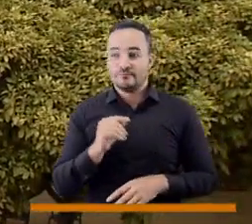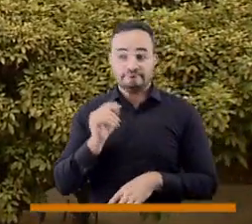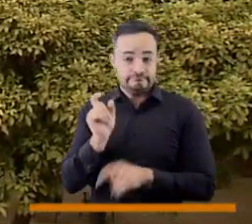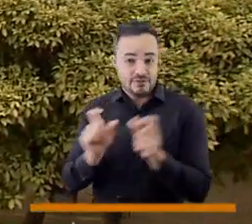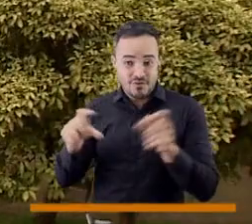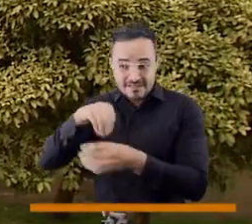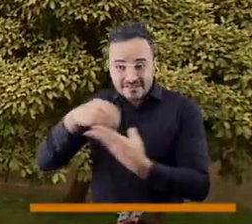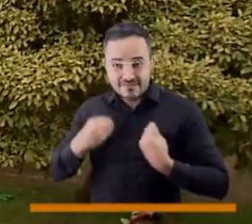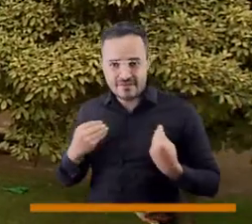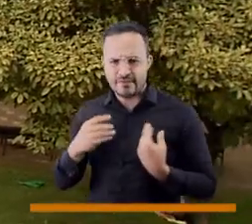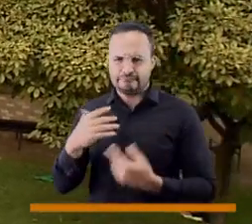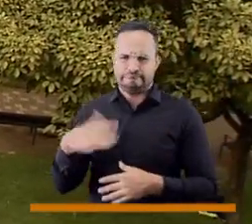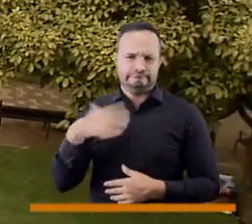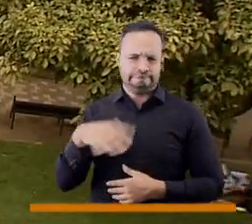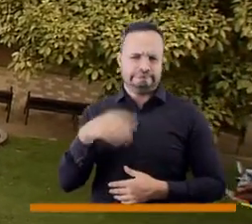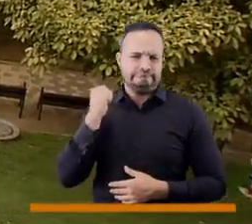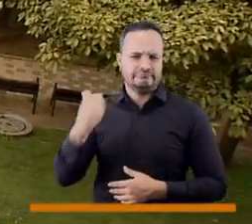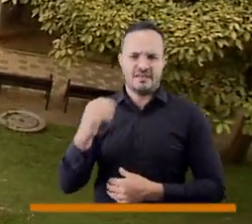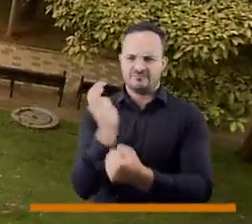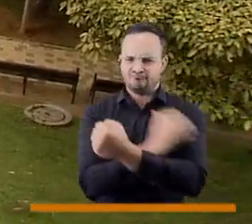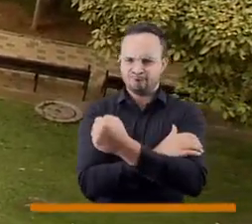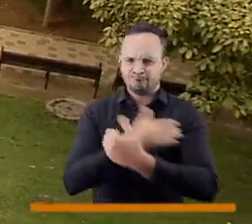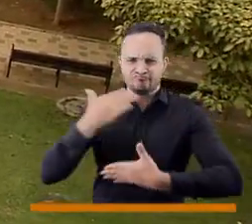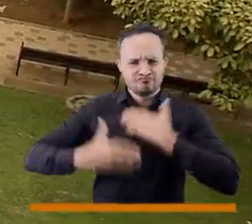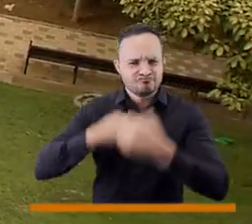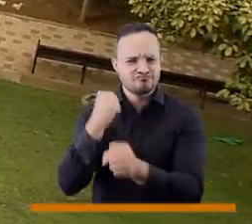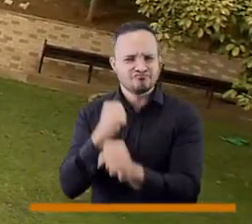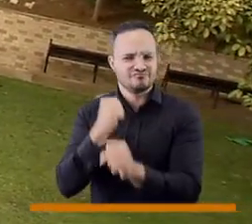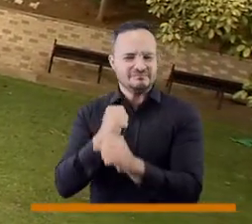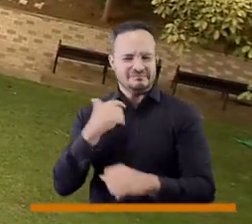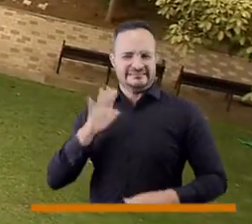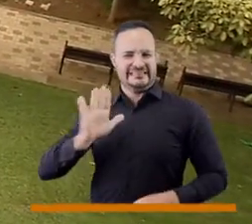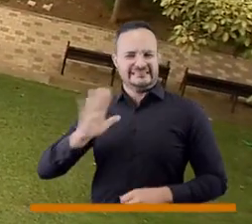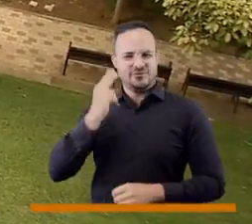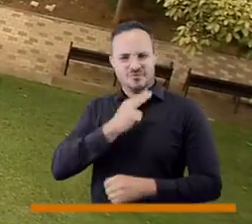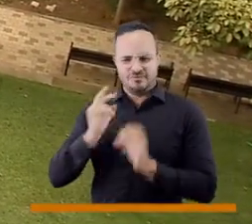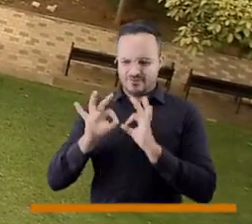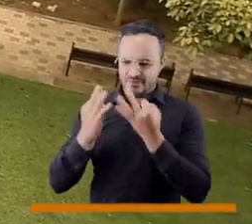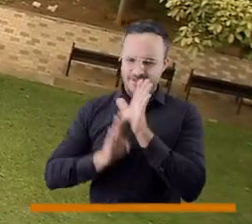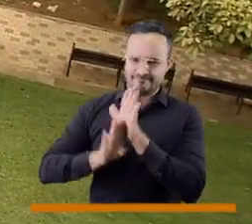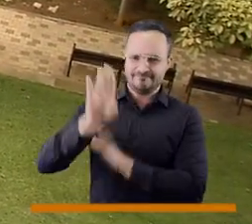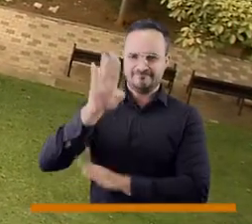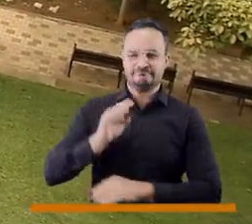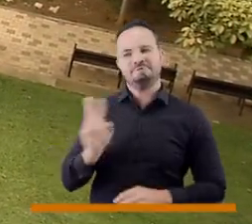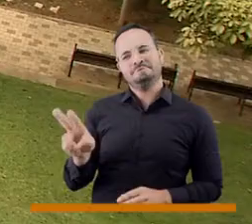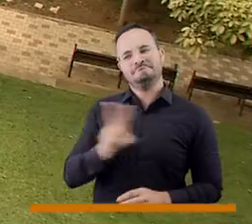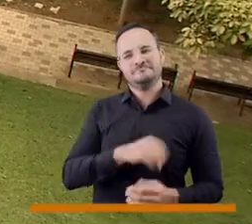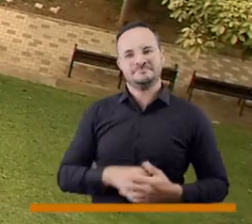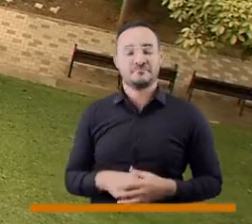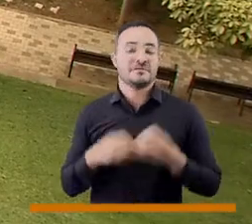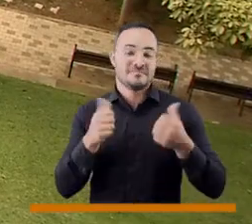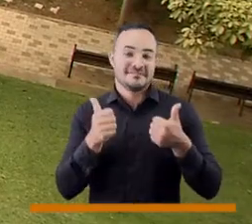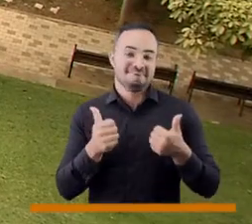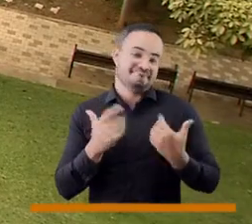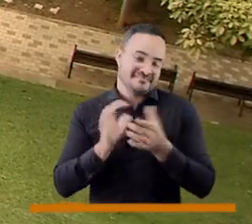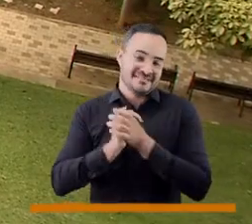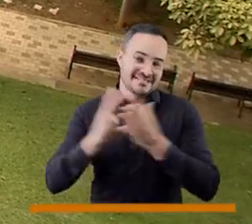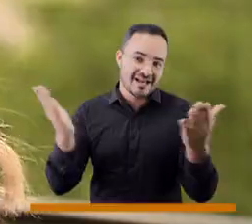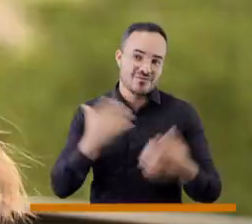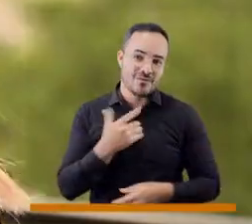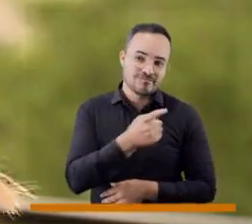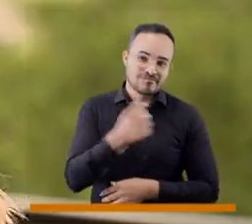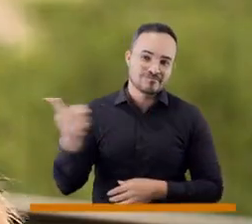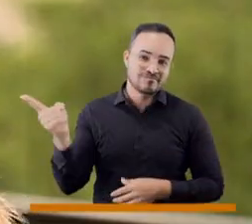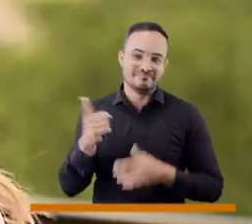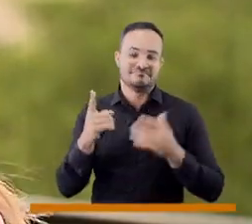usted lo decía, trabajadoras, echadas para adelante, que quieren sacar adelante sus familias. Bueno, pues a ellos también nuestro saludo por